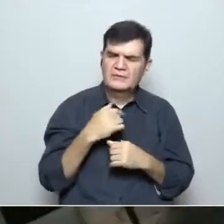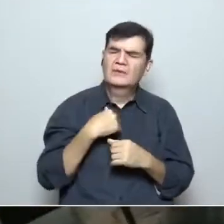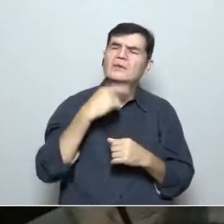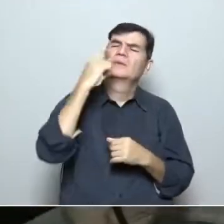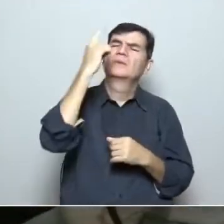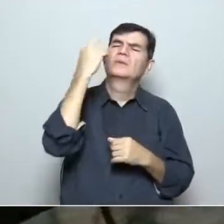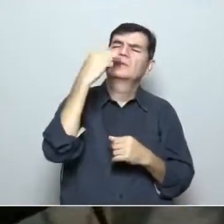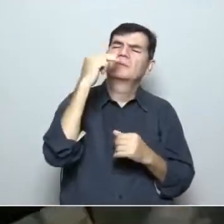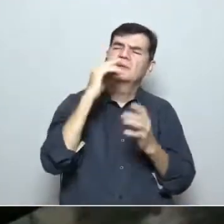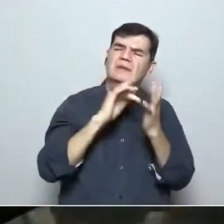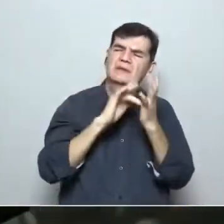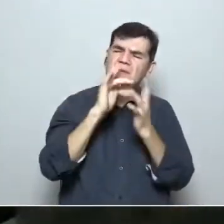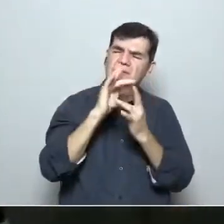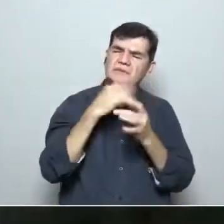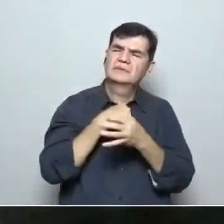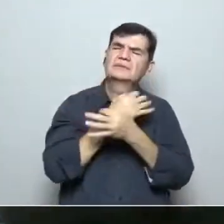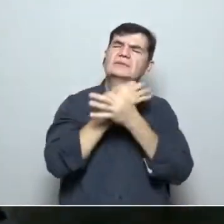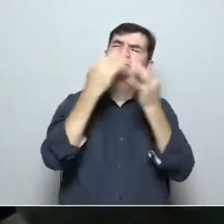Imploramos tu nombre, Jesús.